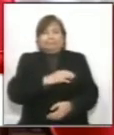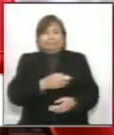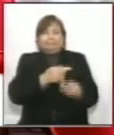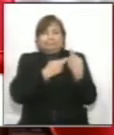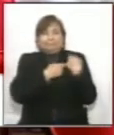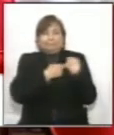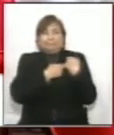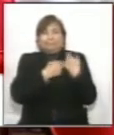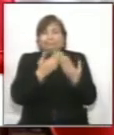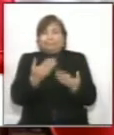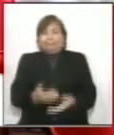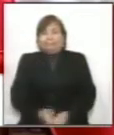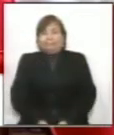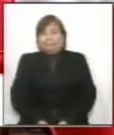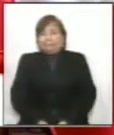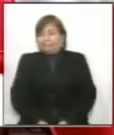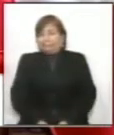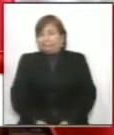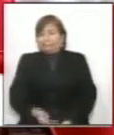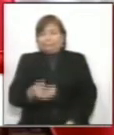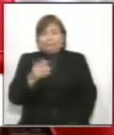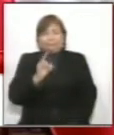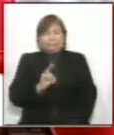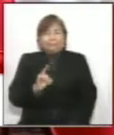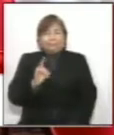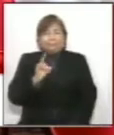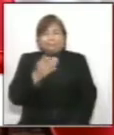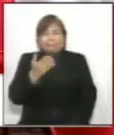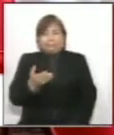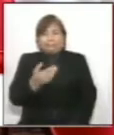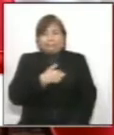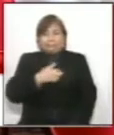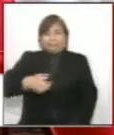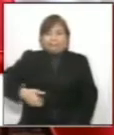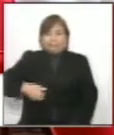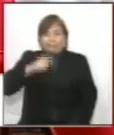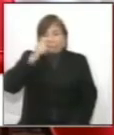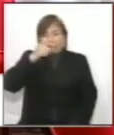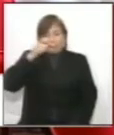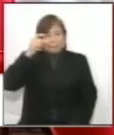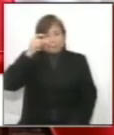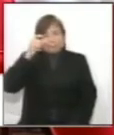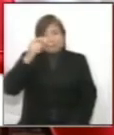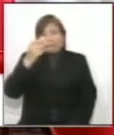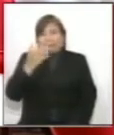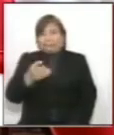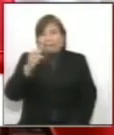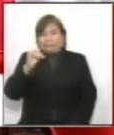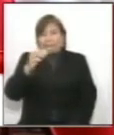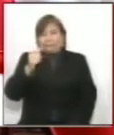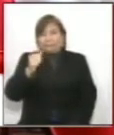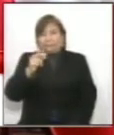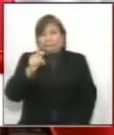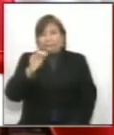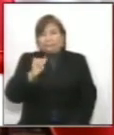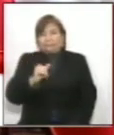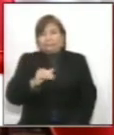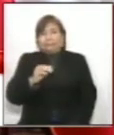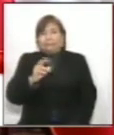irresponsable que la viene utilizando el señor presidente de la República, el señor Martín Vizcarra,